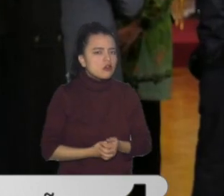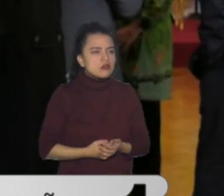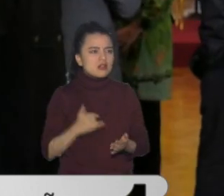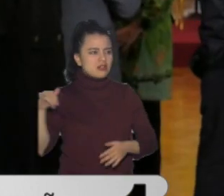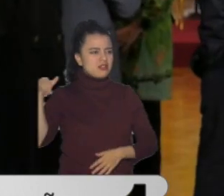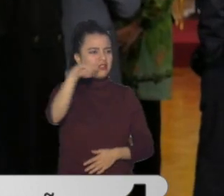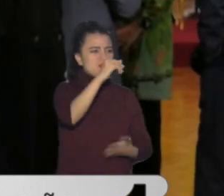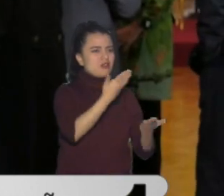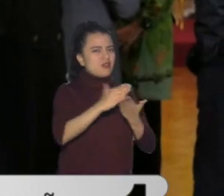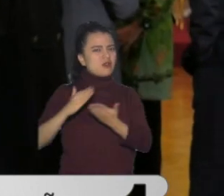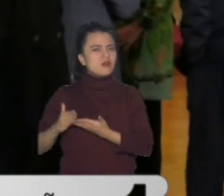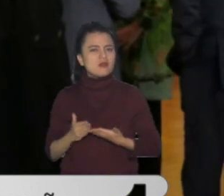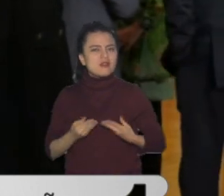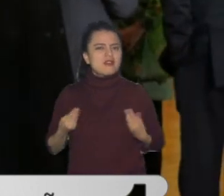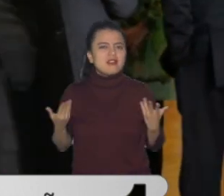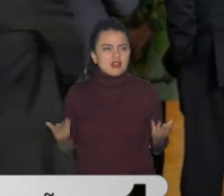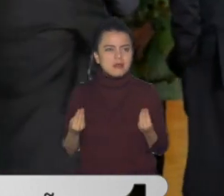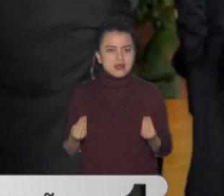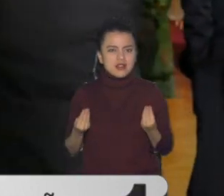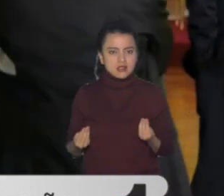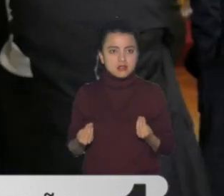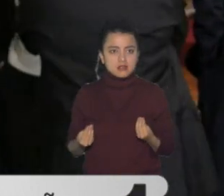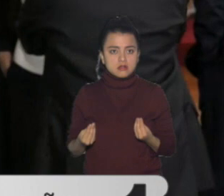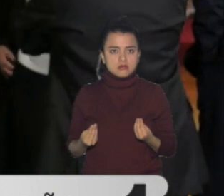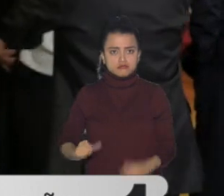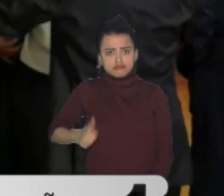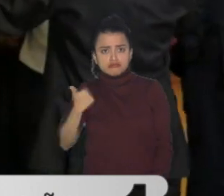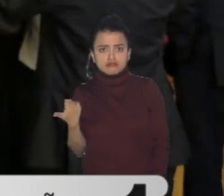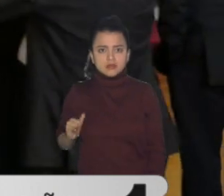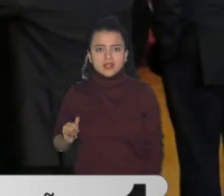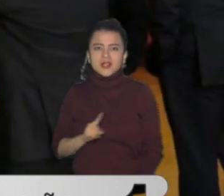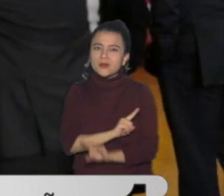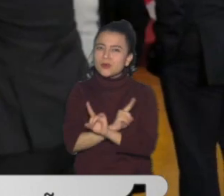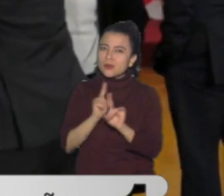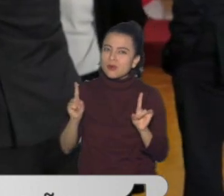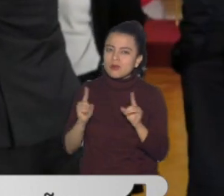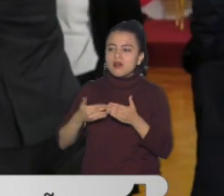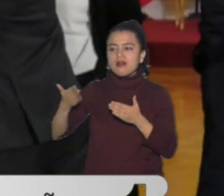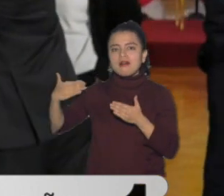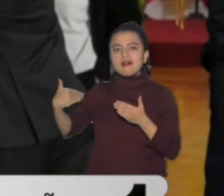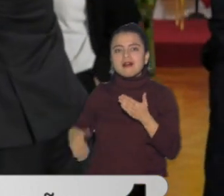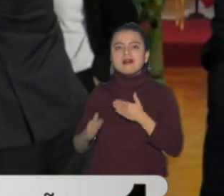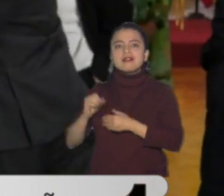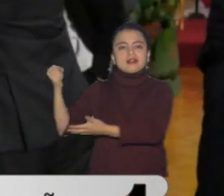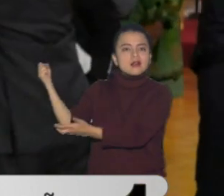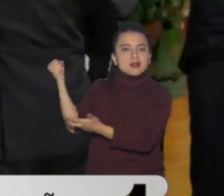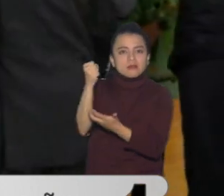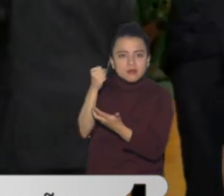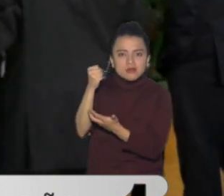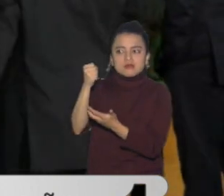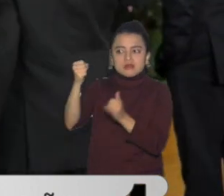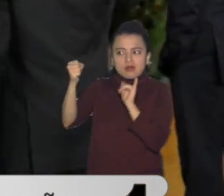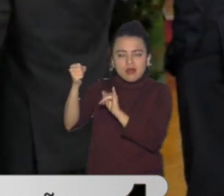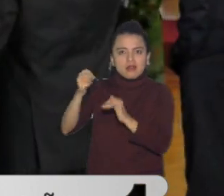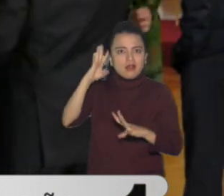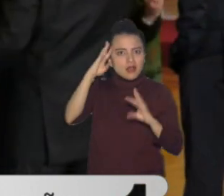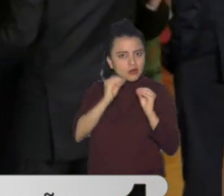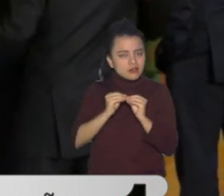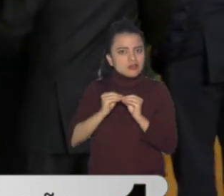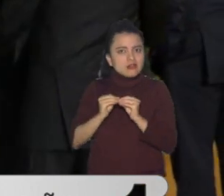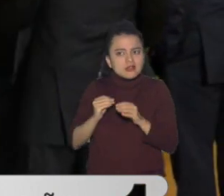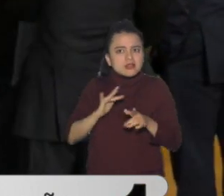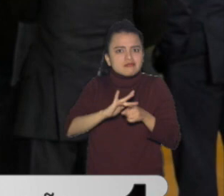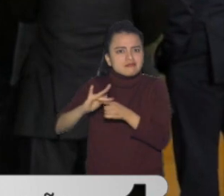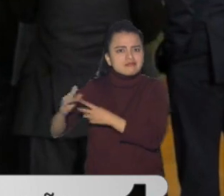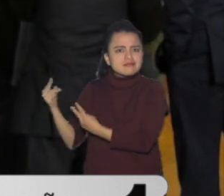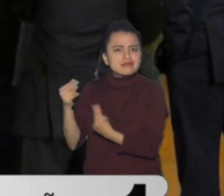de aviones no se están haciendo de manera suntuaria, que están en el presupuesto que se ha asignado y que